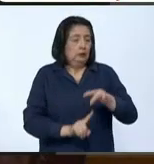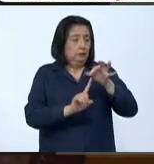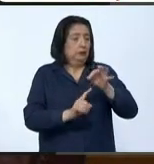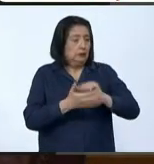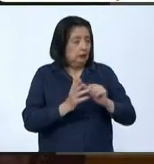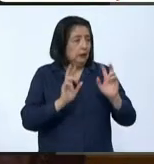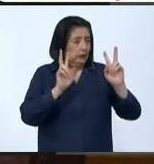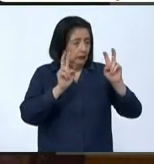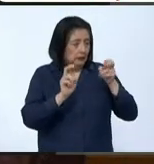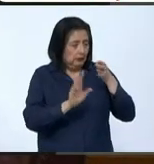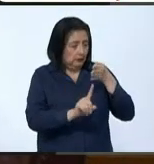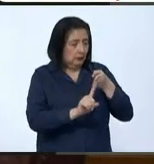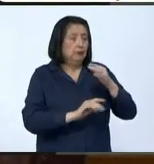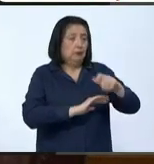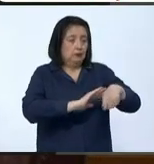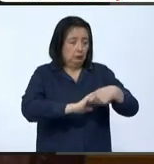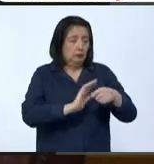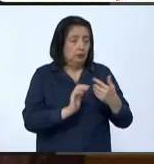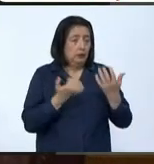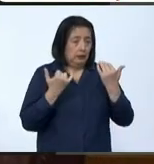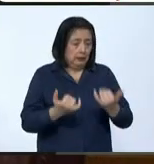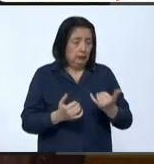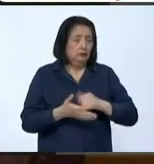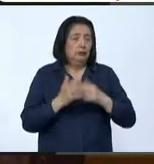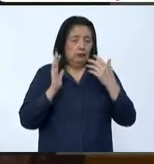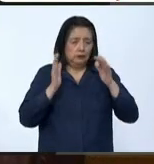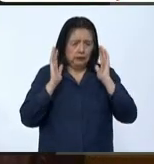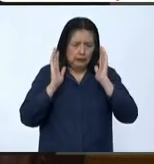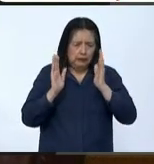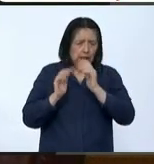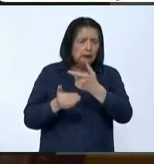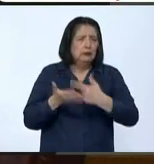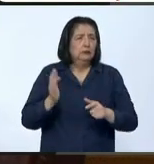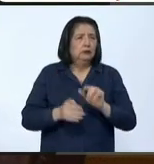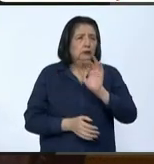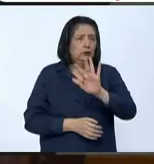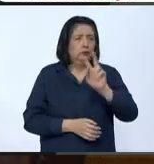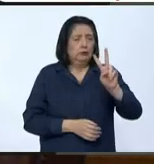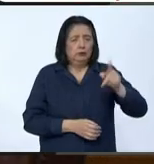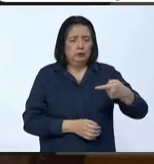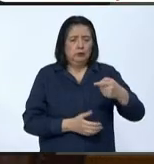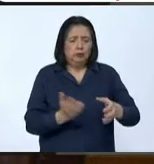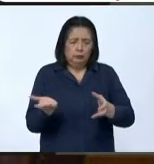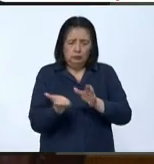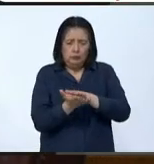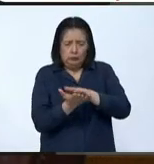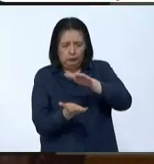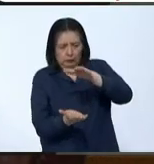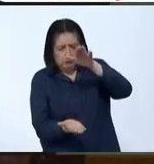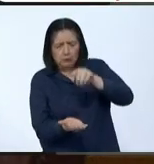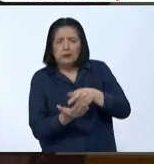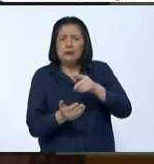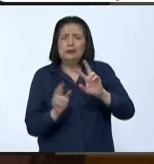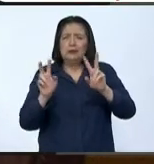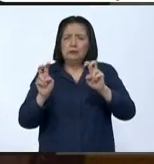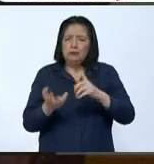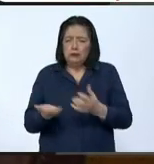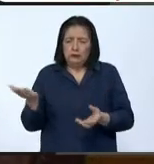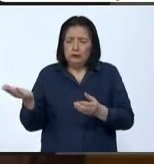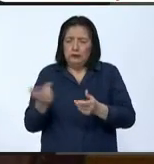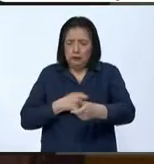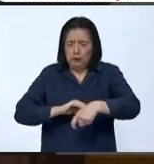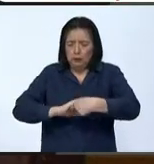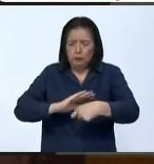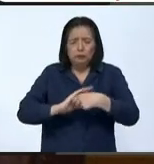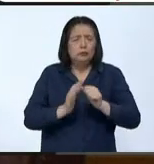de corrupción a la fecha ha atendido cerca de 52,000 casos sobre corrupción y realizó